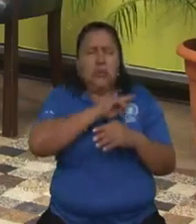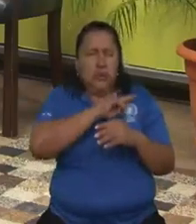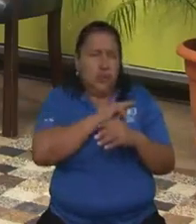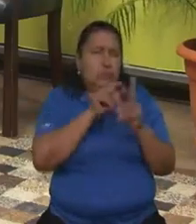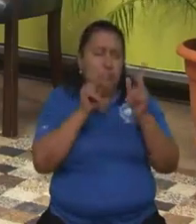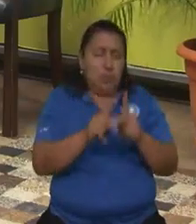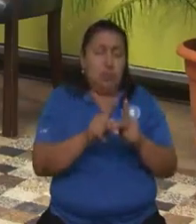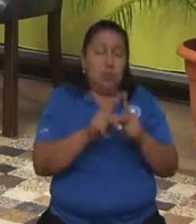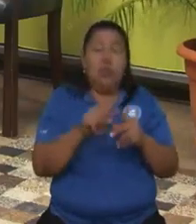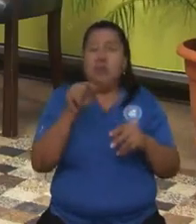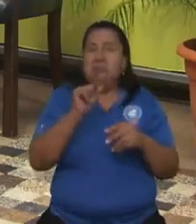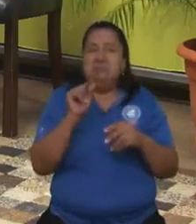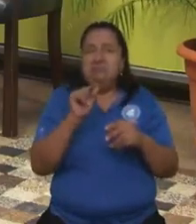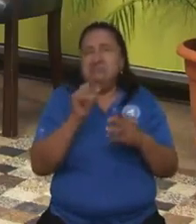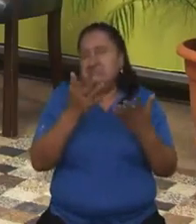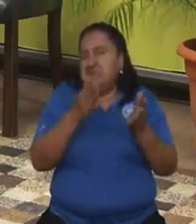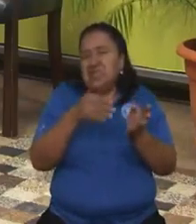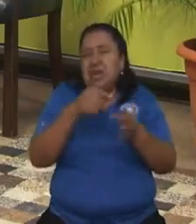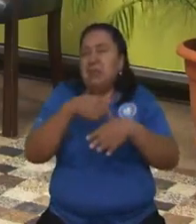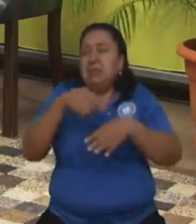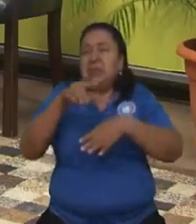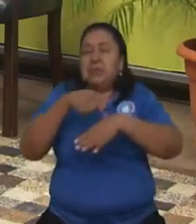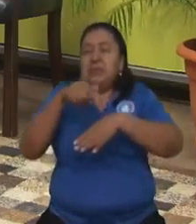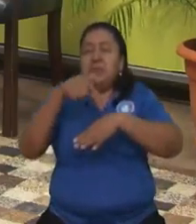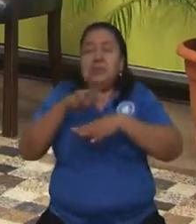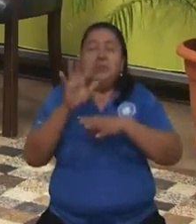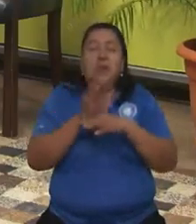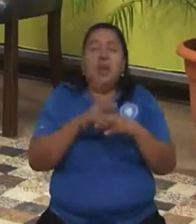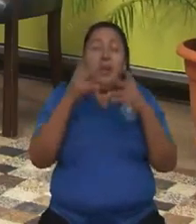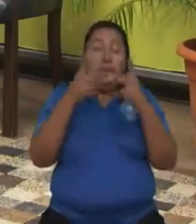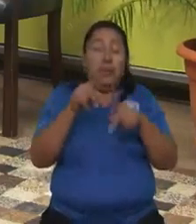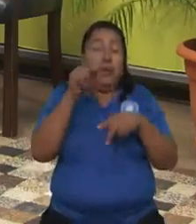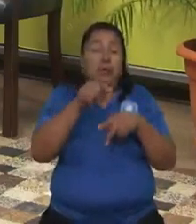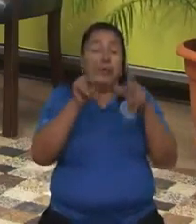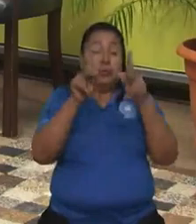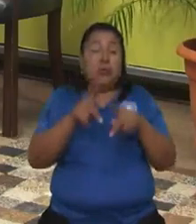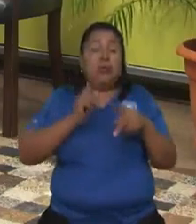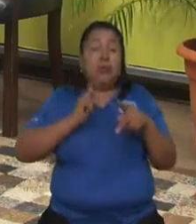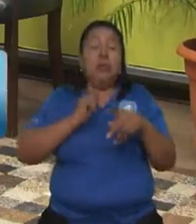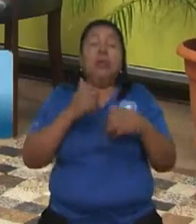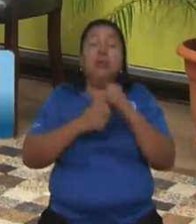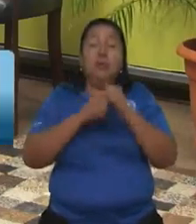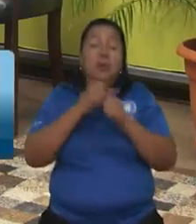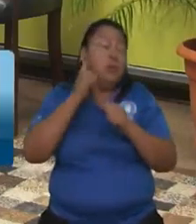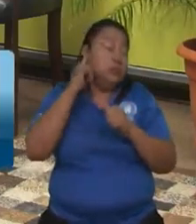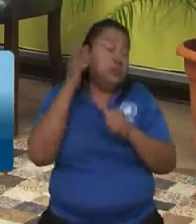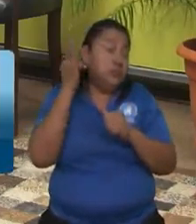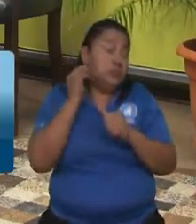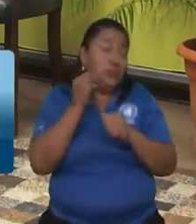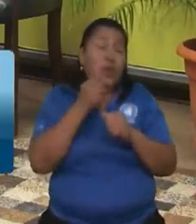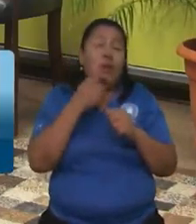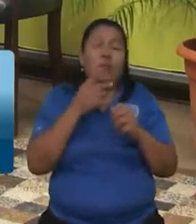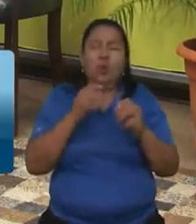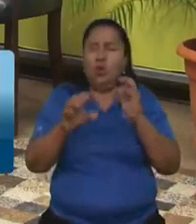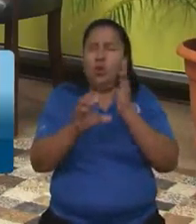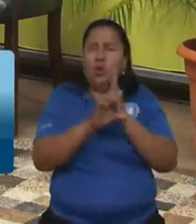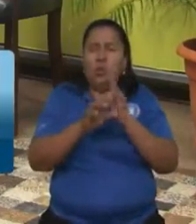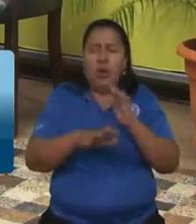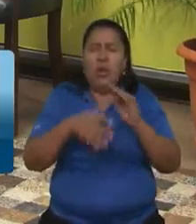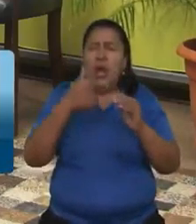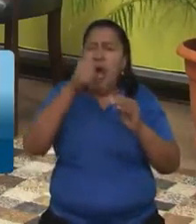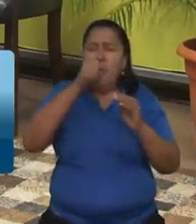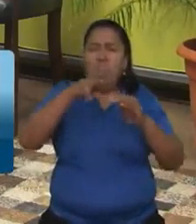tiene el gobierno, tiene un plan de reconversión para que no usen este método. Sí, ya sea, pero igual hay personas todavía pues que